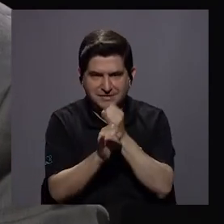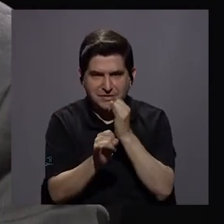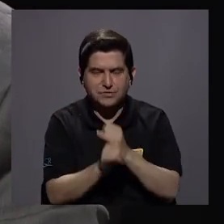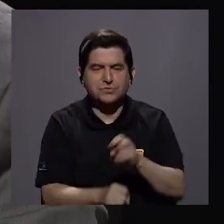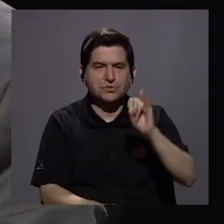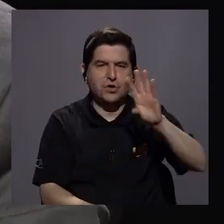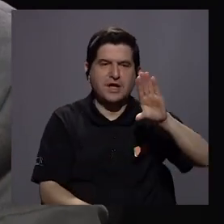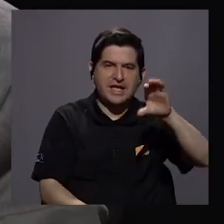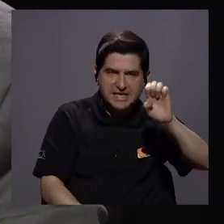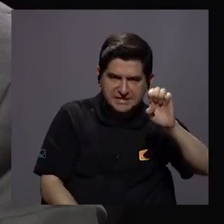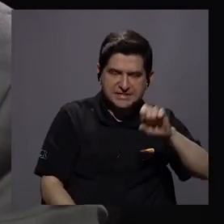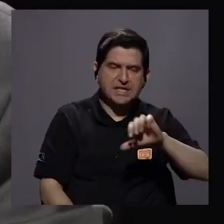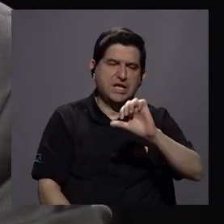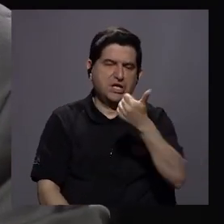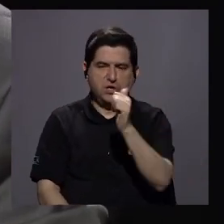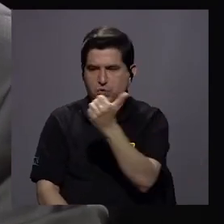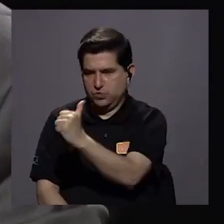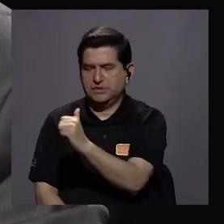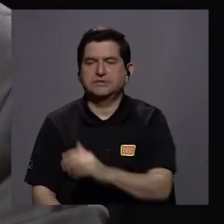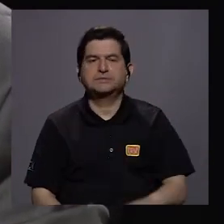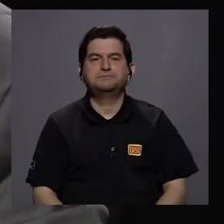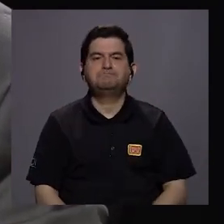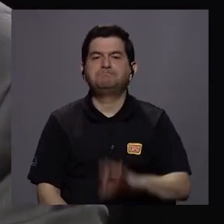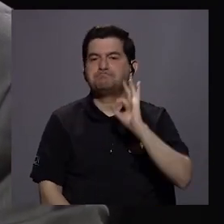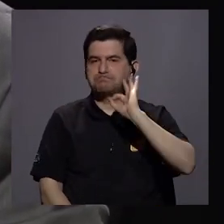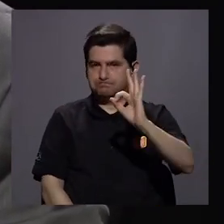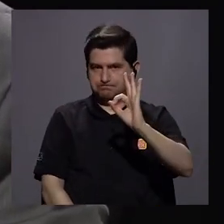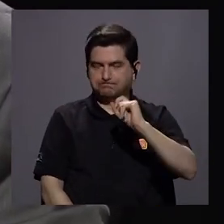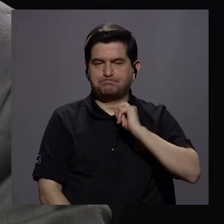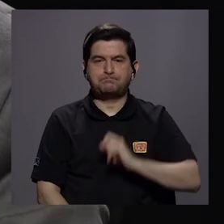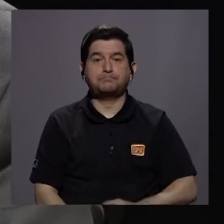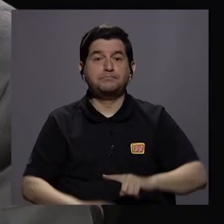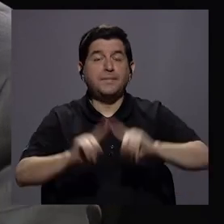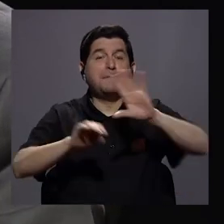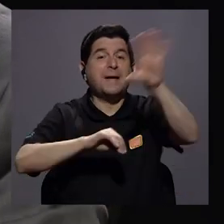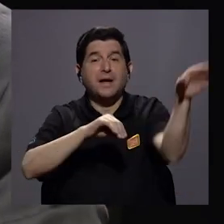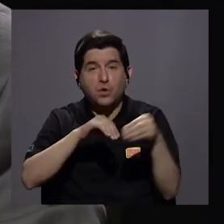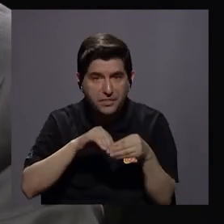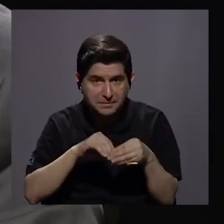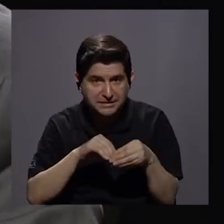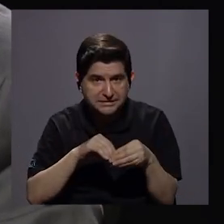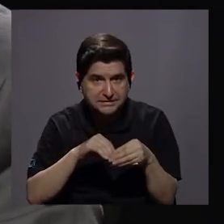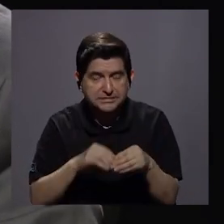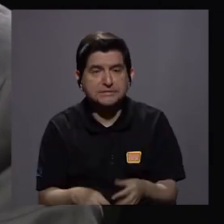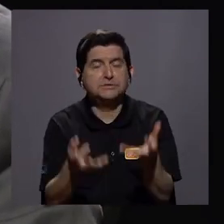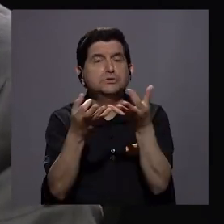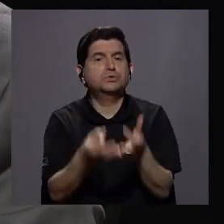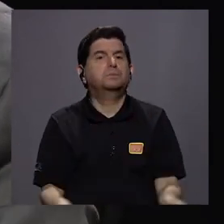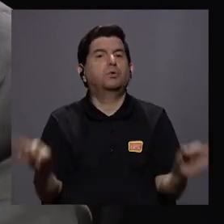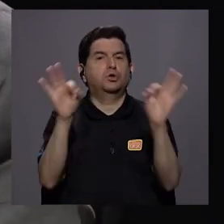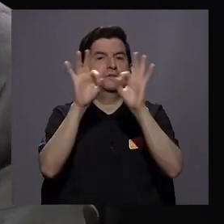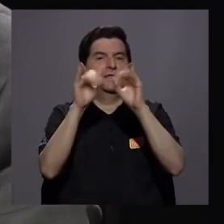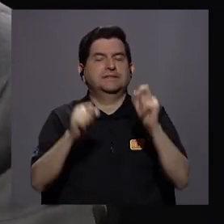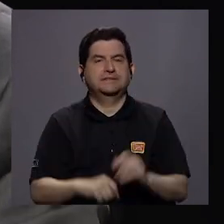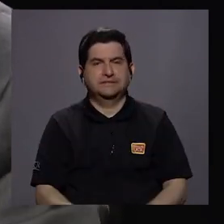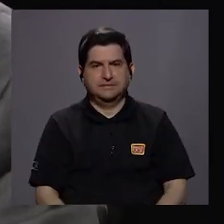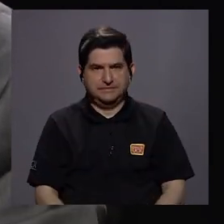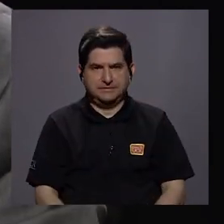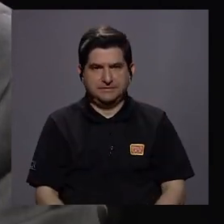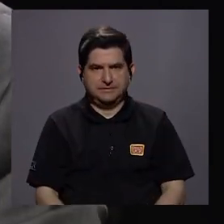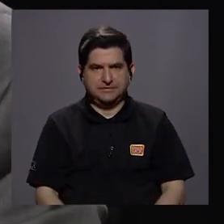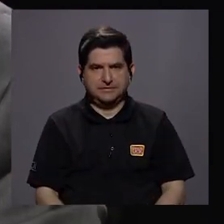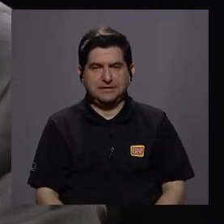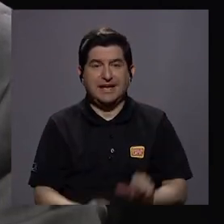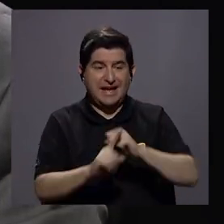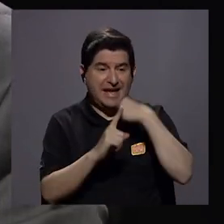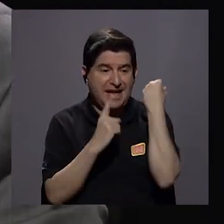como el ICE, etcétera, etcétera. Ok, pero además de esto, digamos, lo importante es que bajo